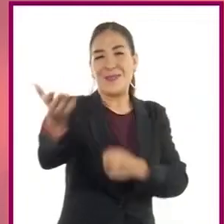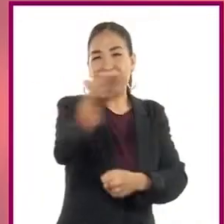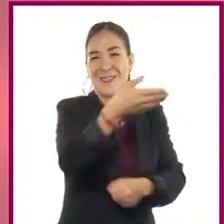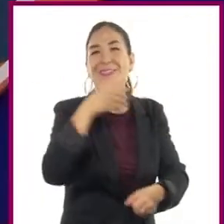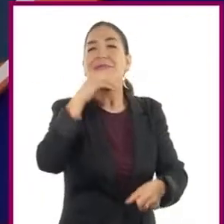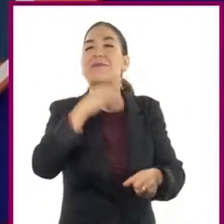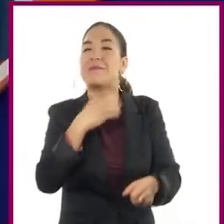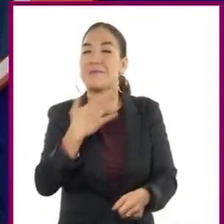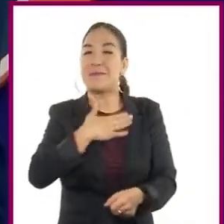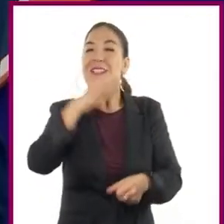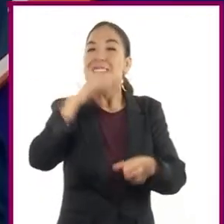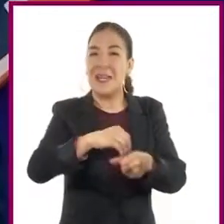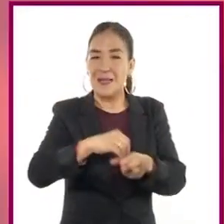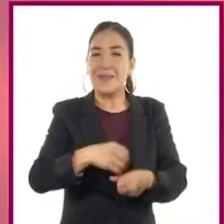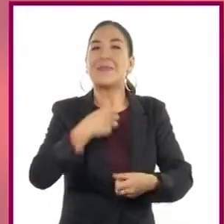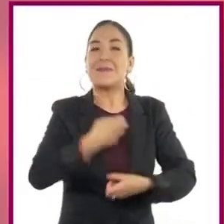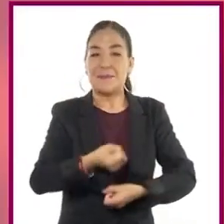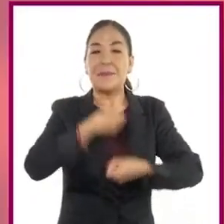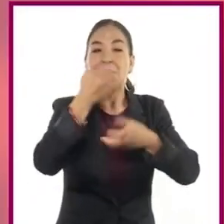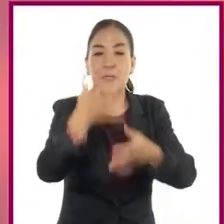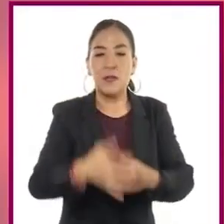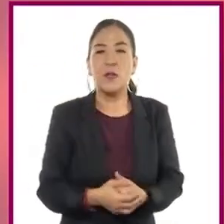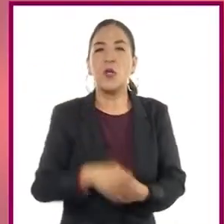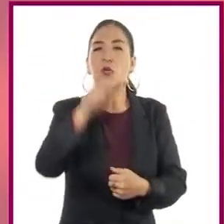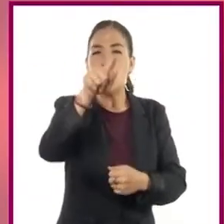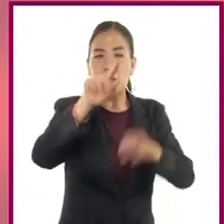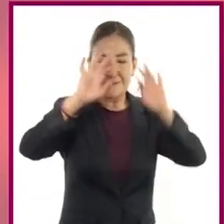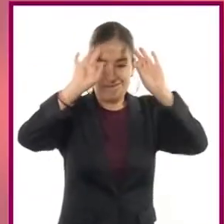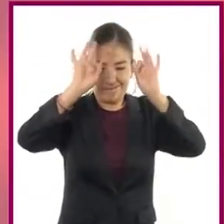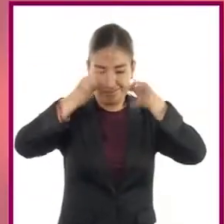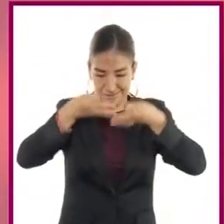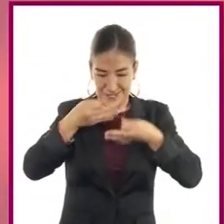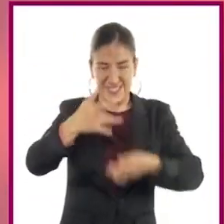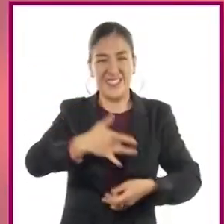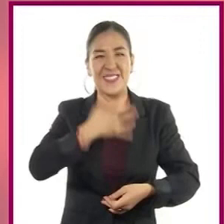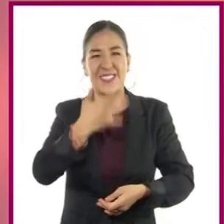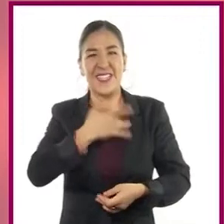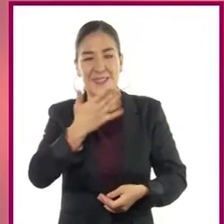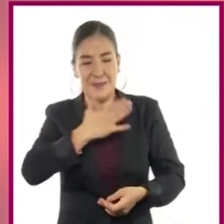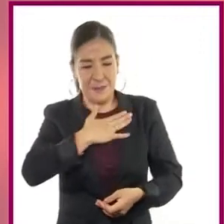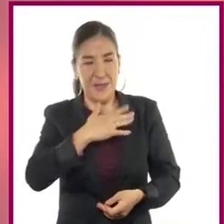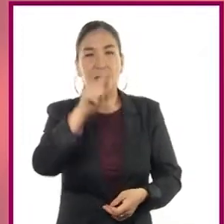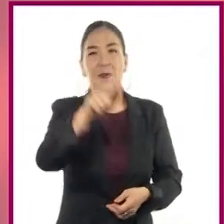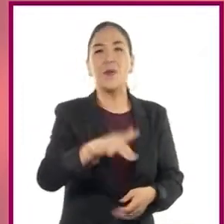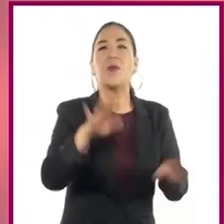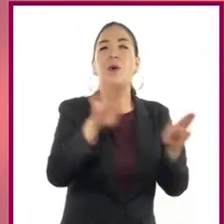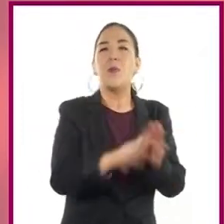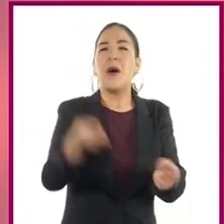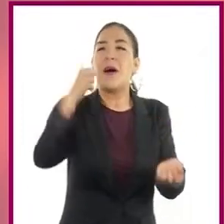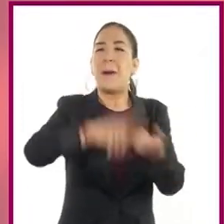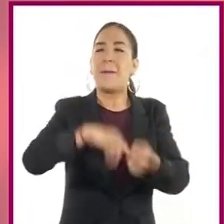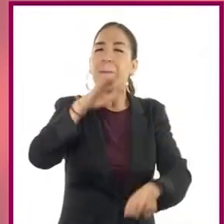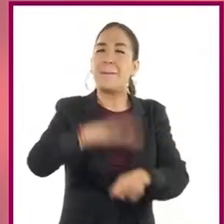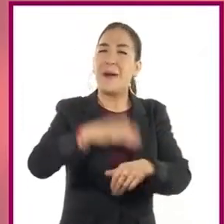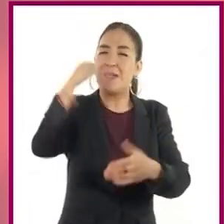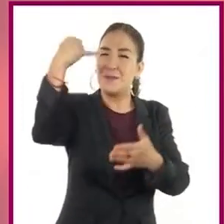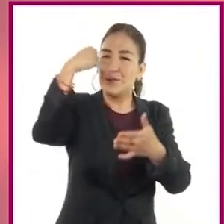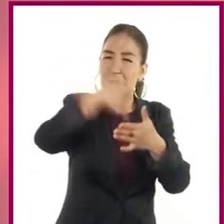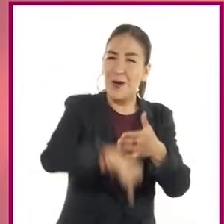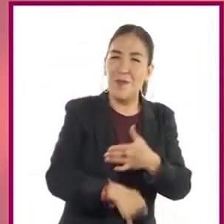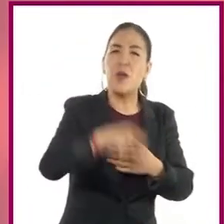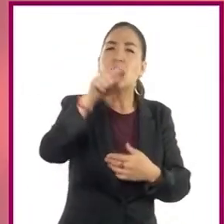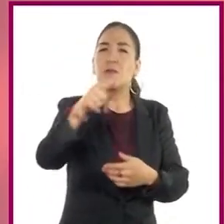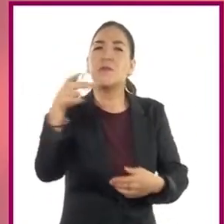alumnas y alumnos. Se vale voltear a nuestro interior, donde habitan nuestros sentimientos más profundos, y